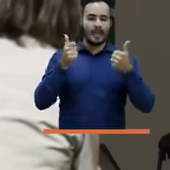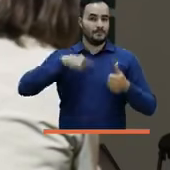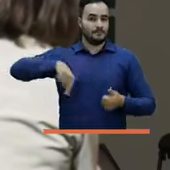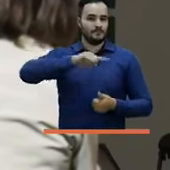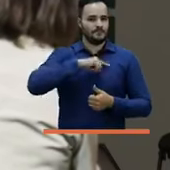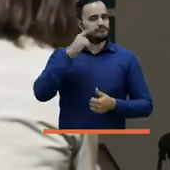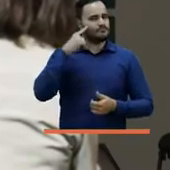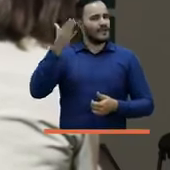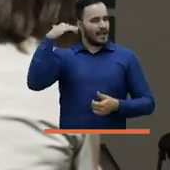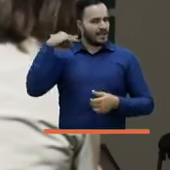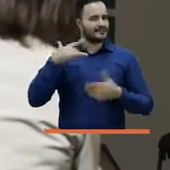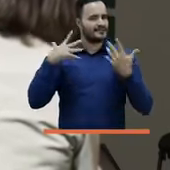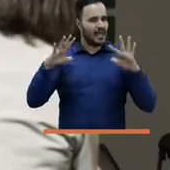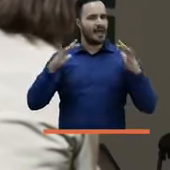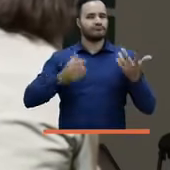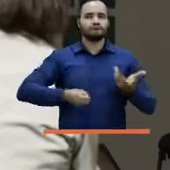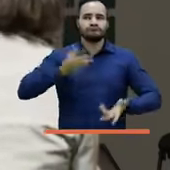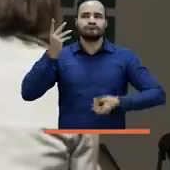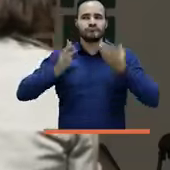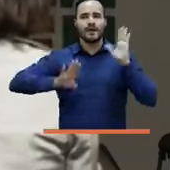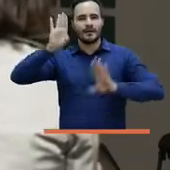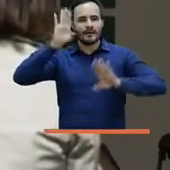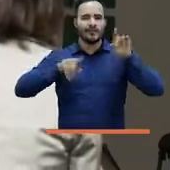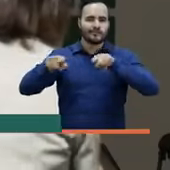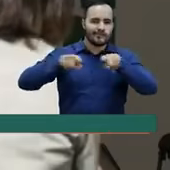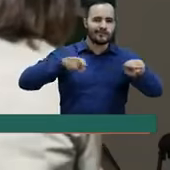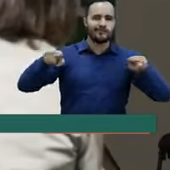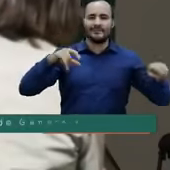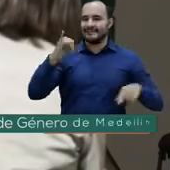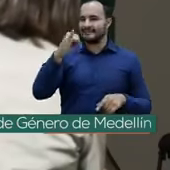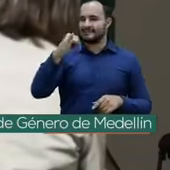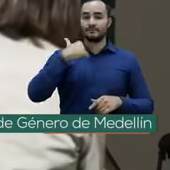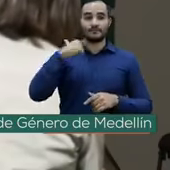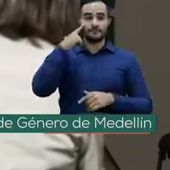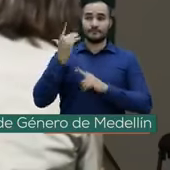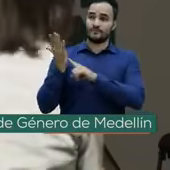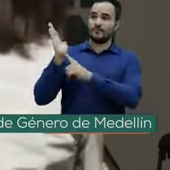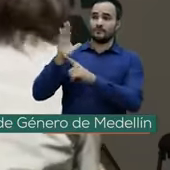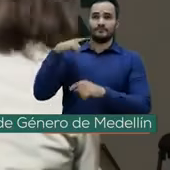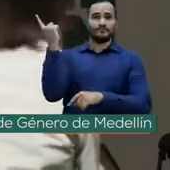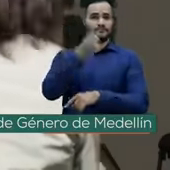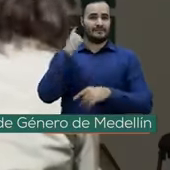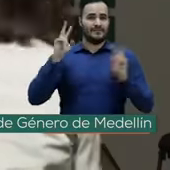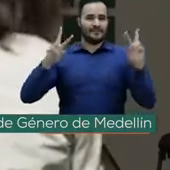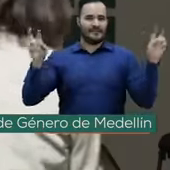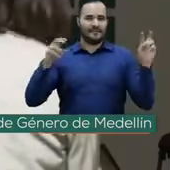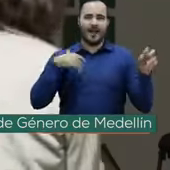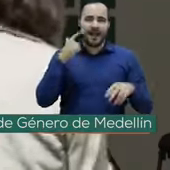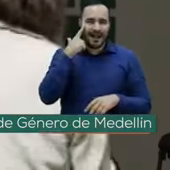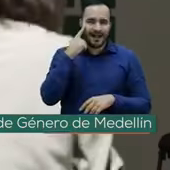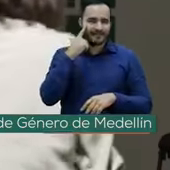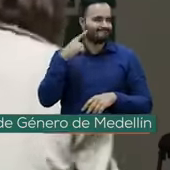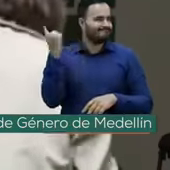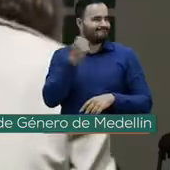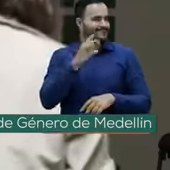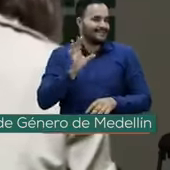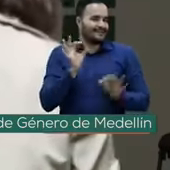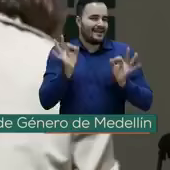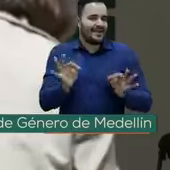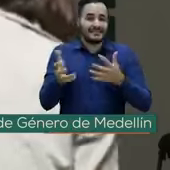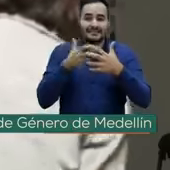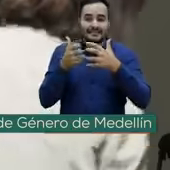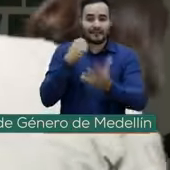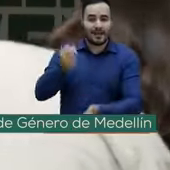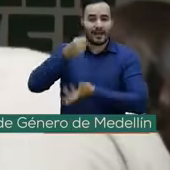hemos tocado en las intervenciones cortas y es que no es gratuito el modelo económico en el que estamos cierto el modelo económico capitalista también